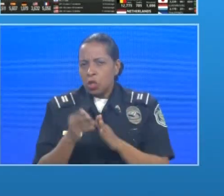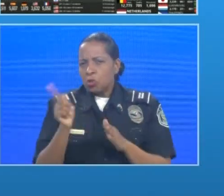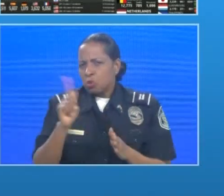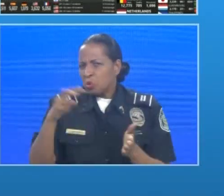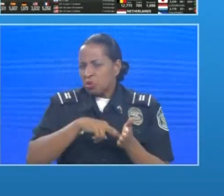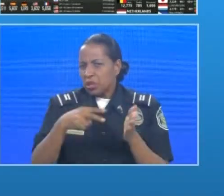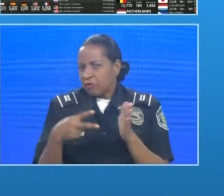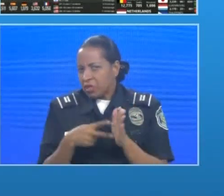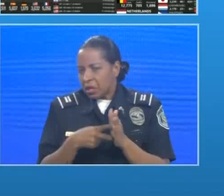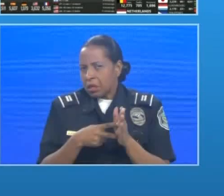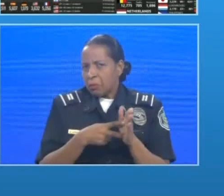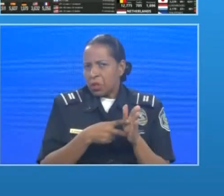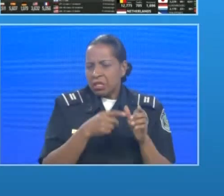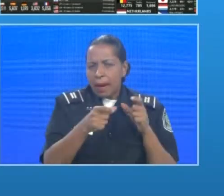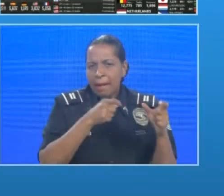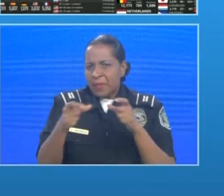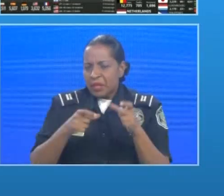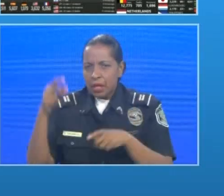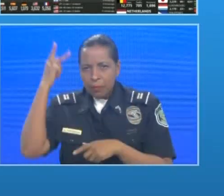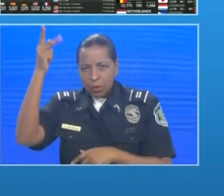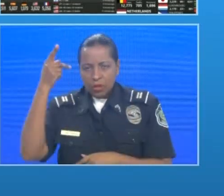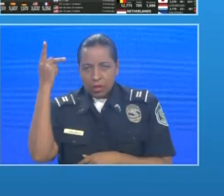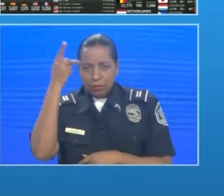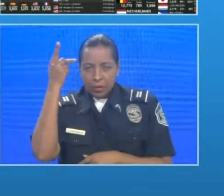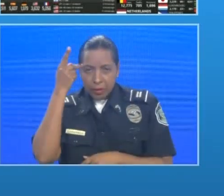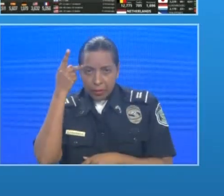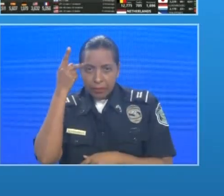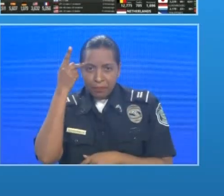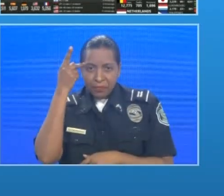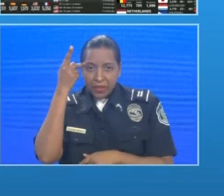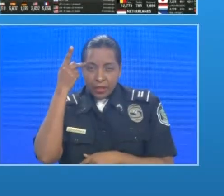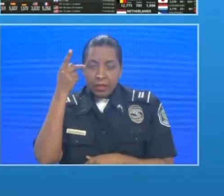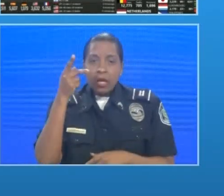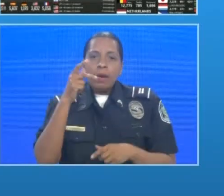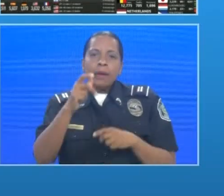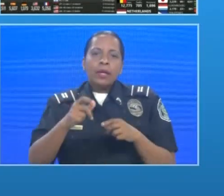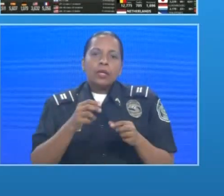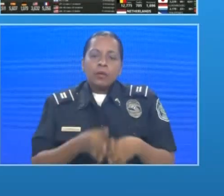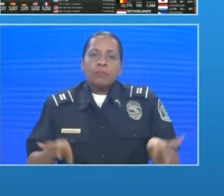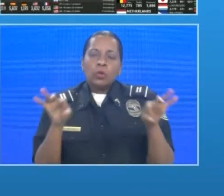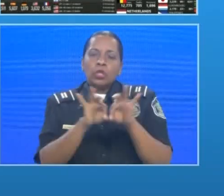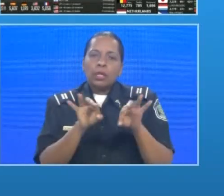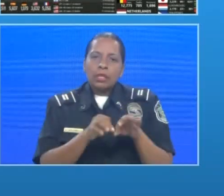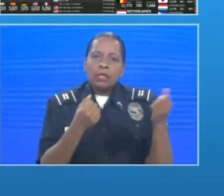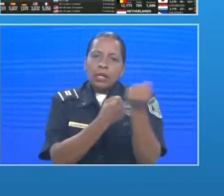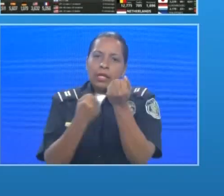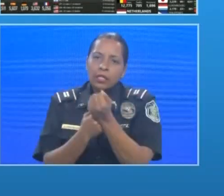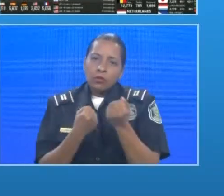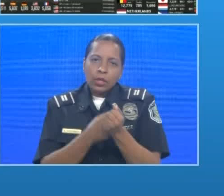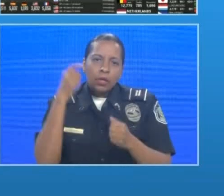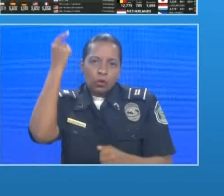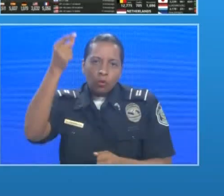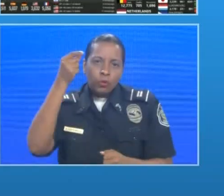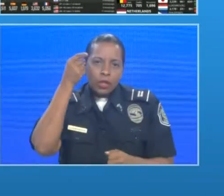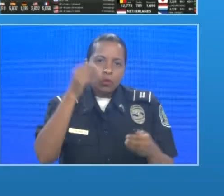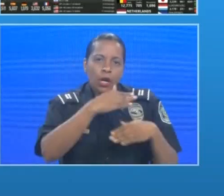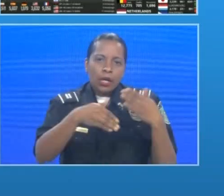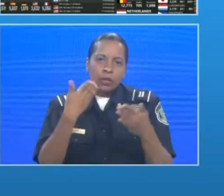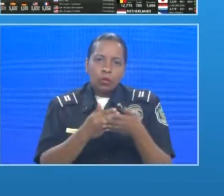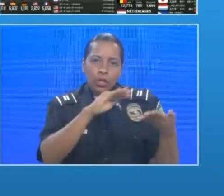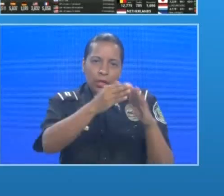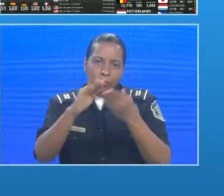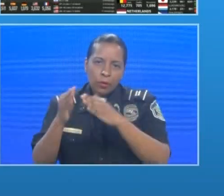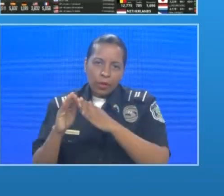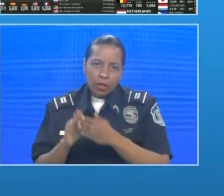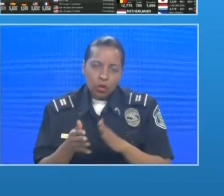que puedan ser manejados políticamente. Es una disposición de gobierno ayudar a la población más vulnerable y en ese